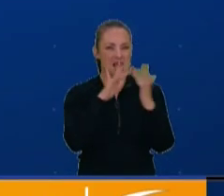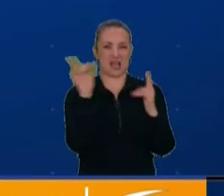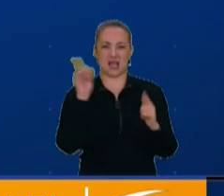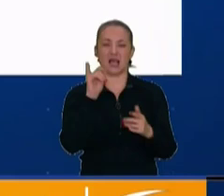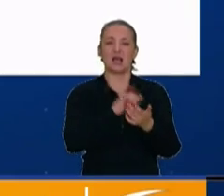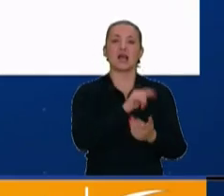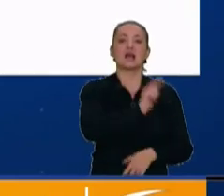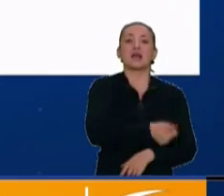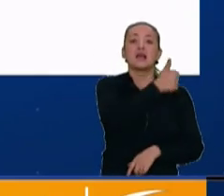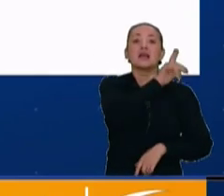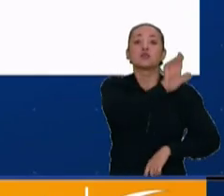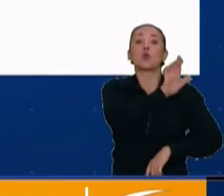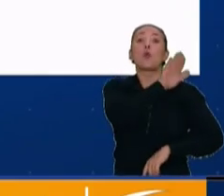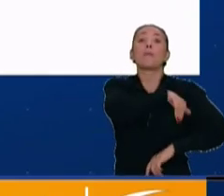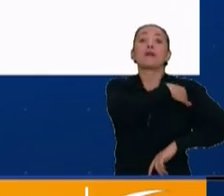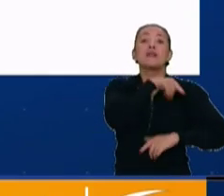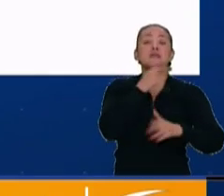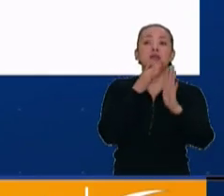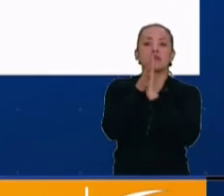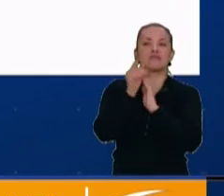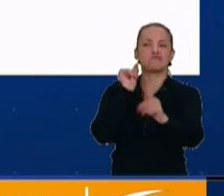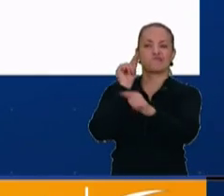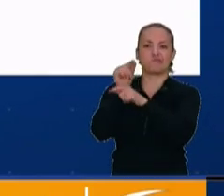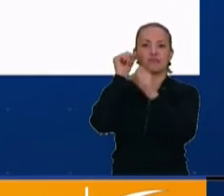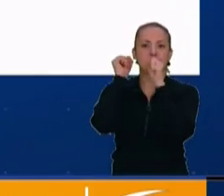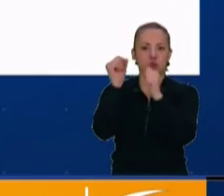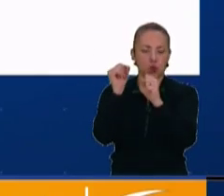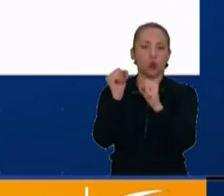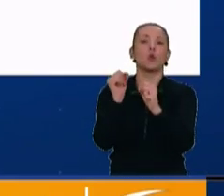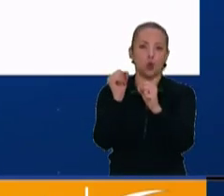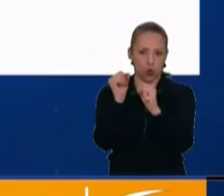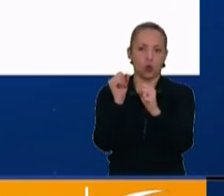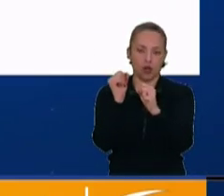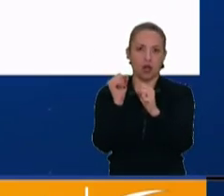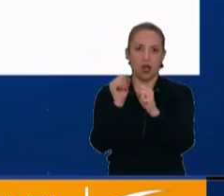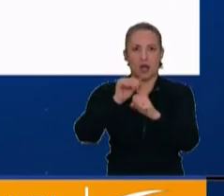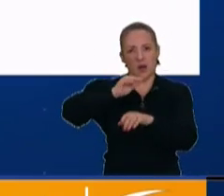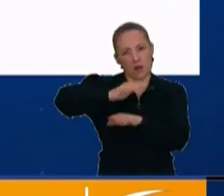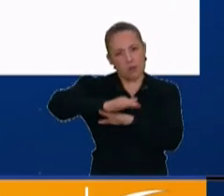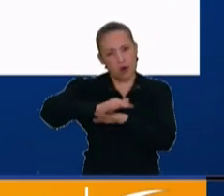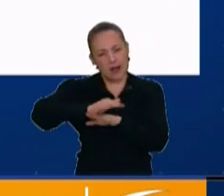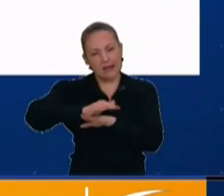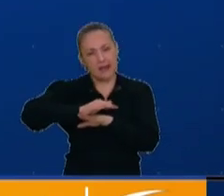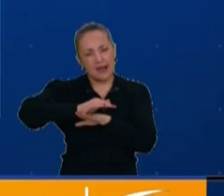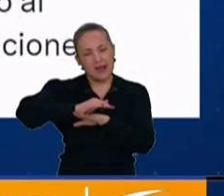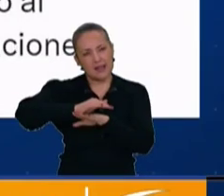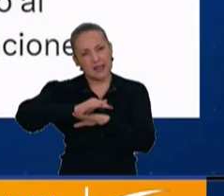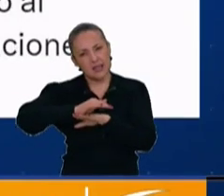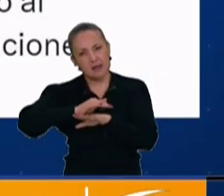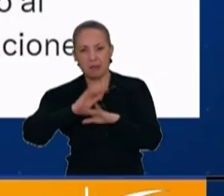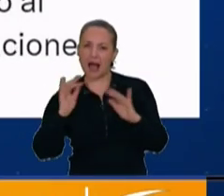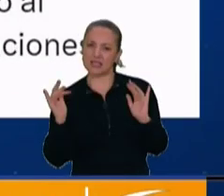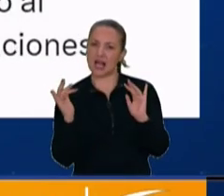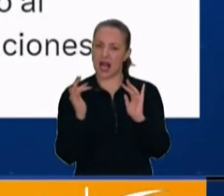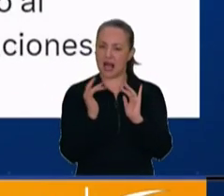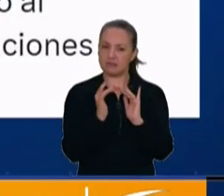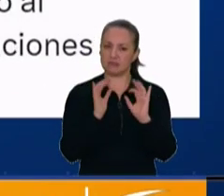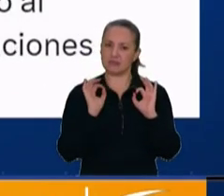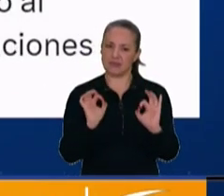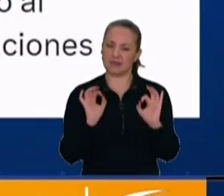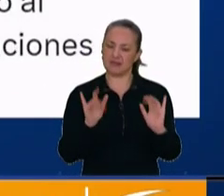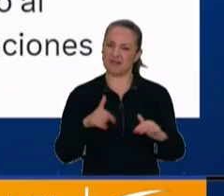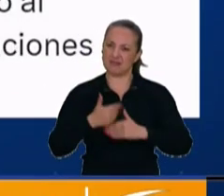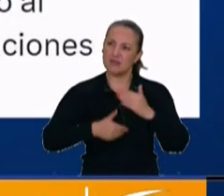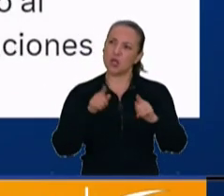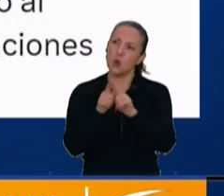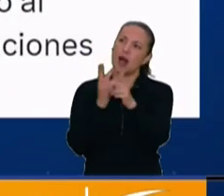lanza unas críticas muy fuertes. En la tarde vienen, digamos que unos tienen más acordes a lo que hasta debe suceder